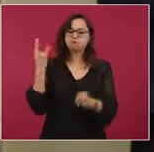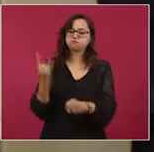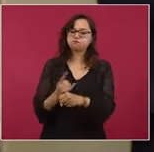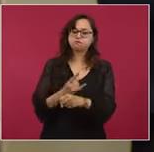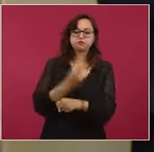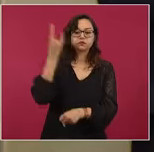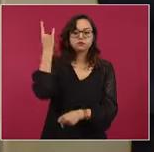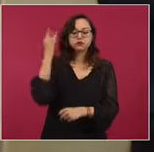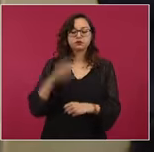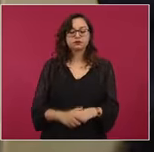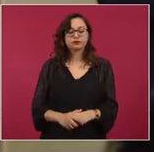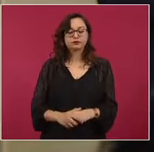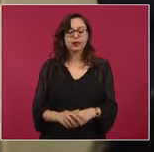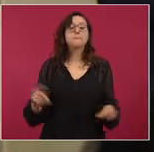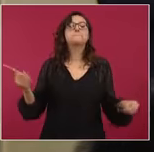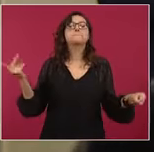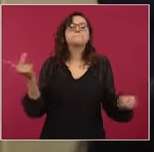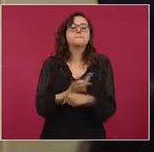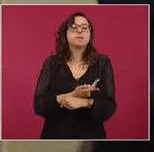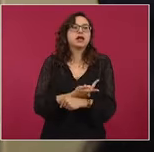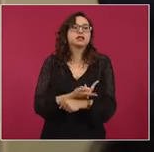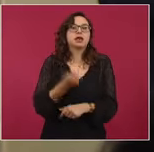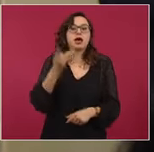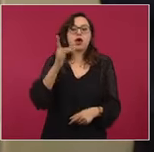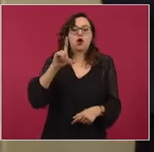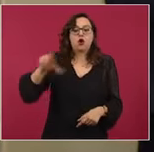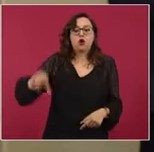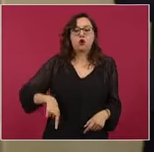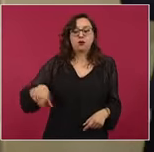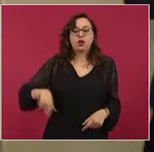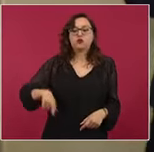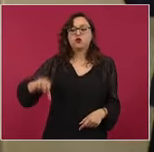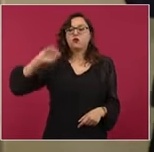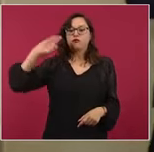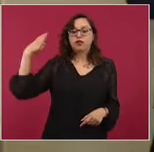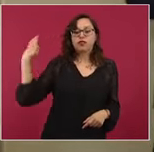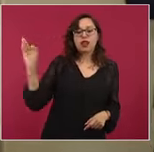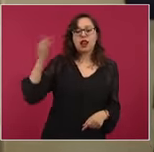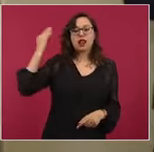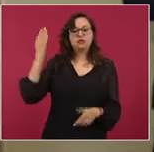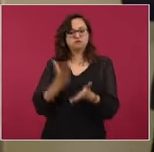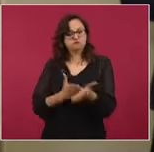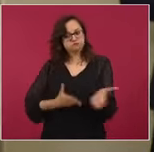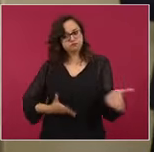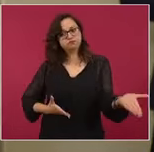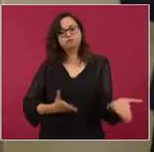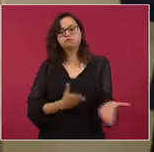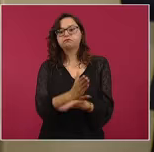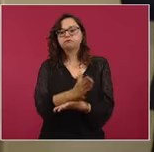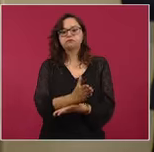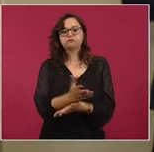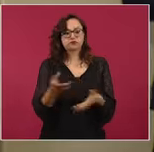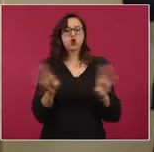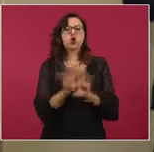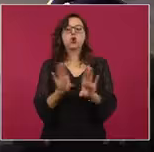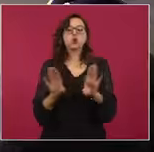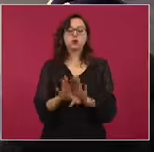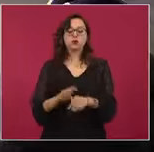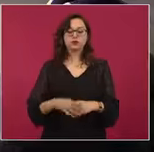¿Cómo podría participar la federación en casos de corrupción como este, señor